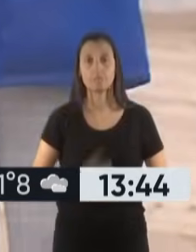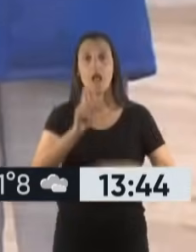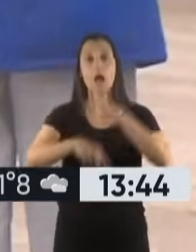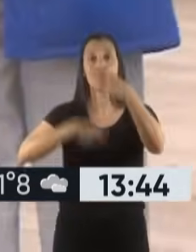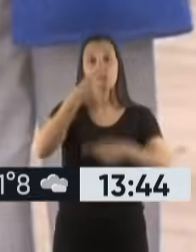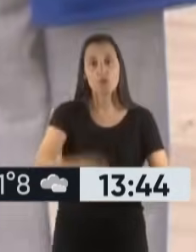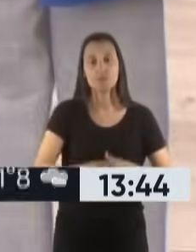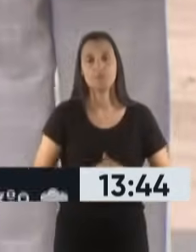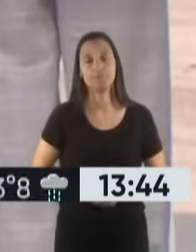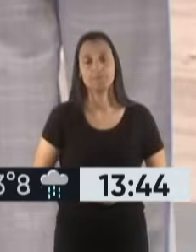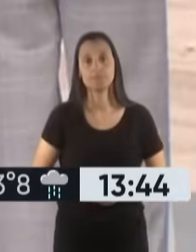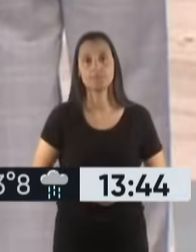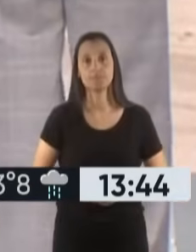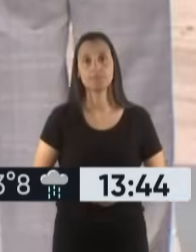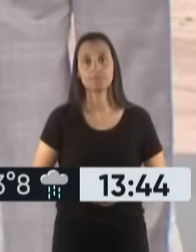Seguidamente,